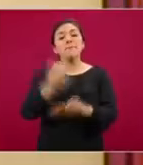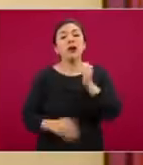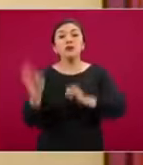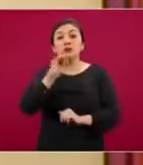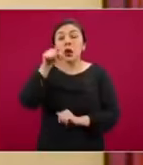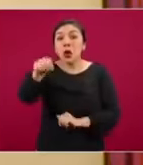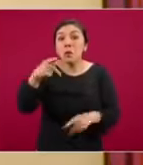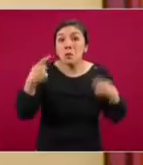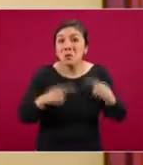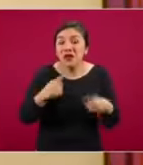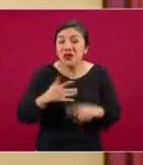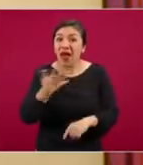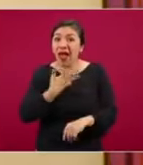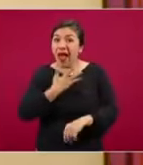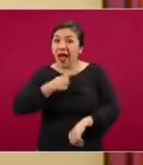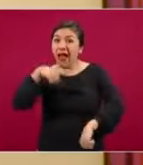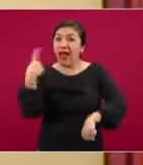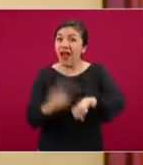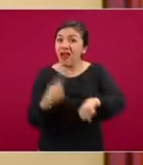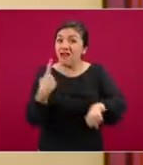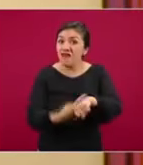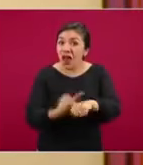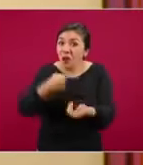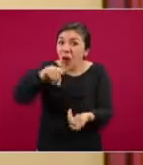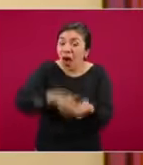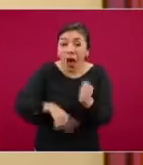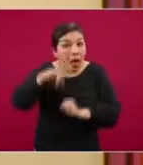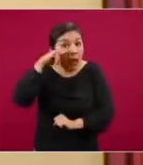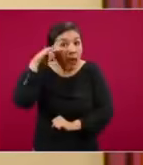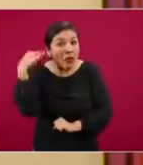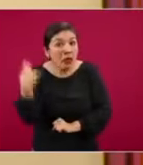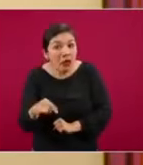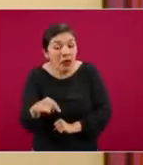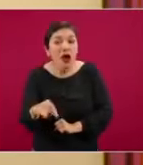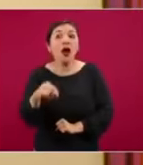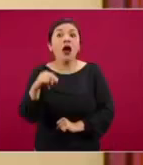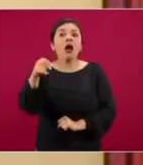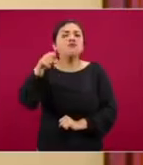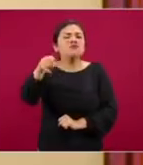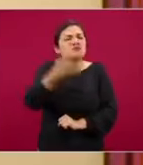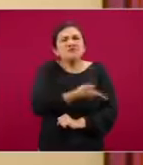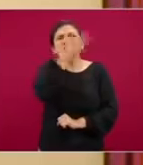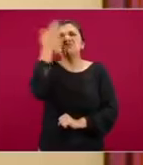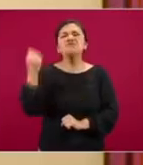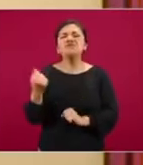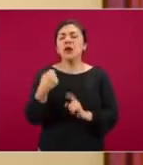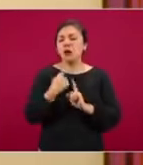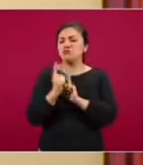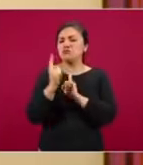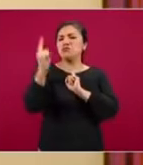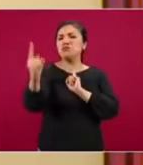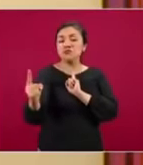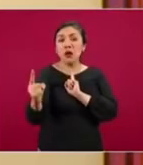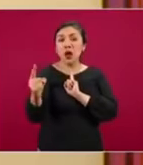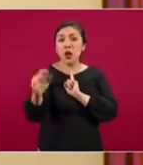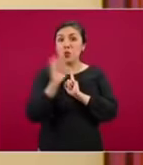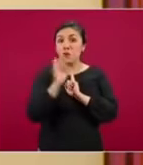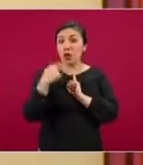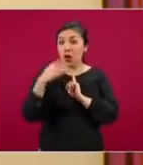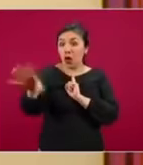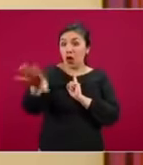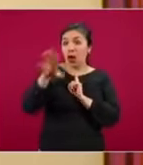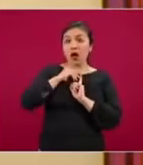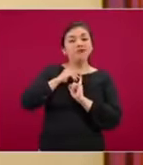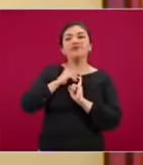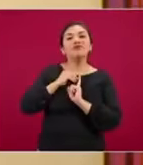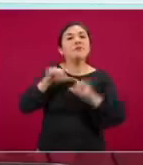esa persona se encuentra enferma o porta el virus de COVID-19, pueda llegar a